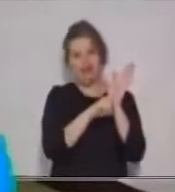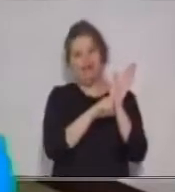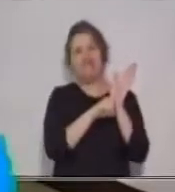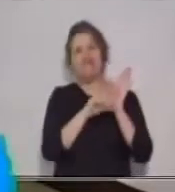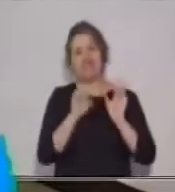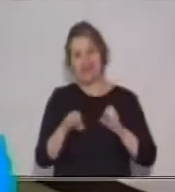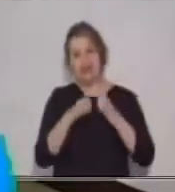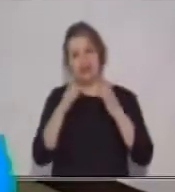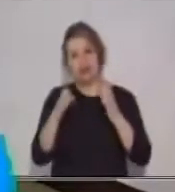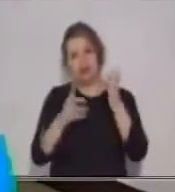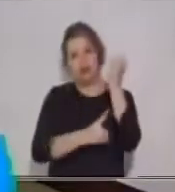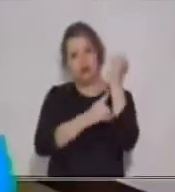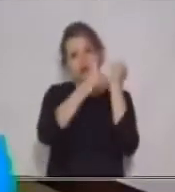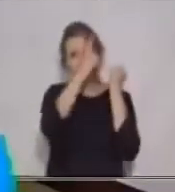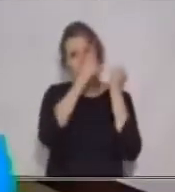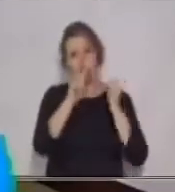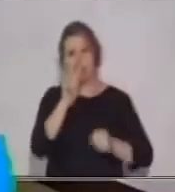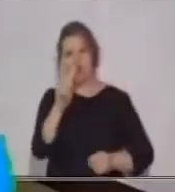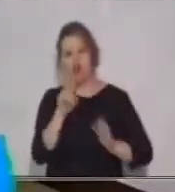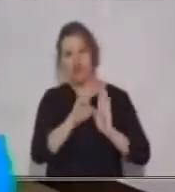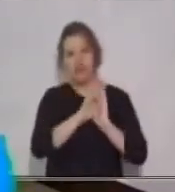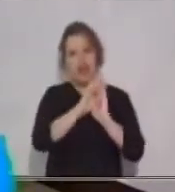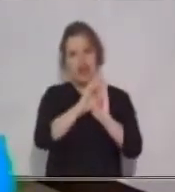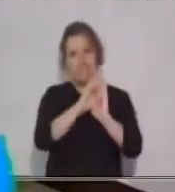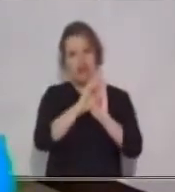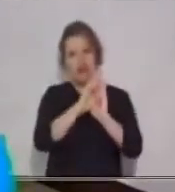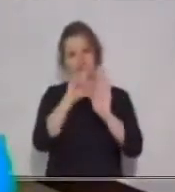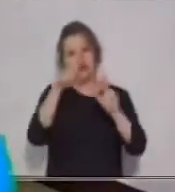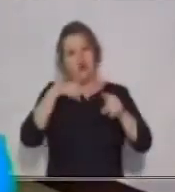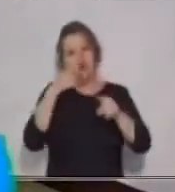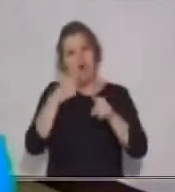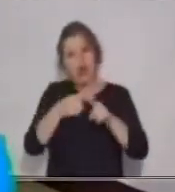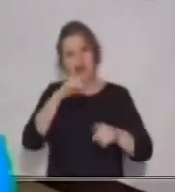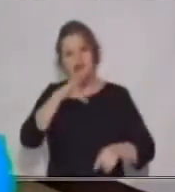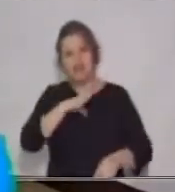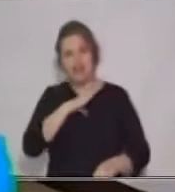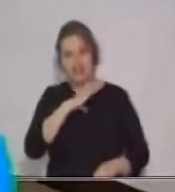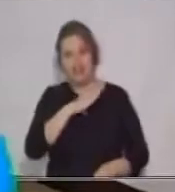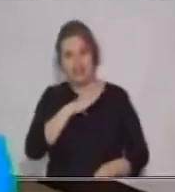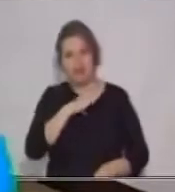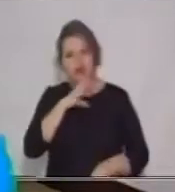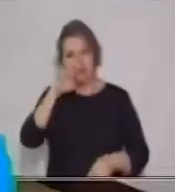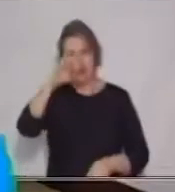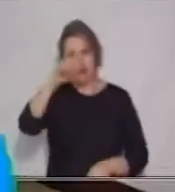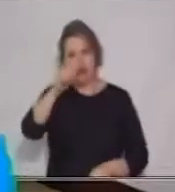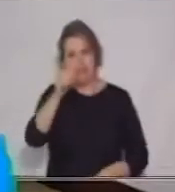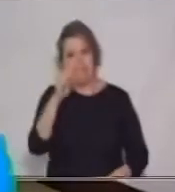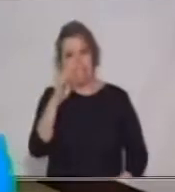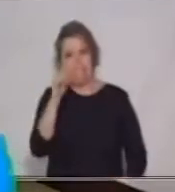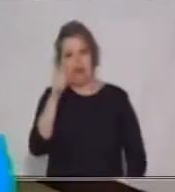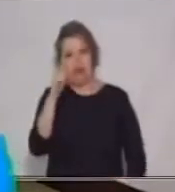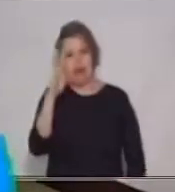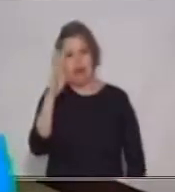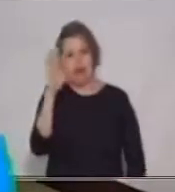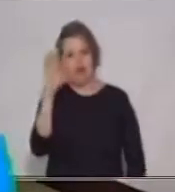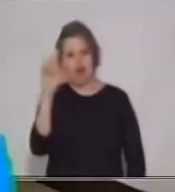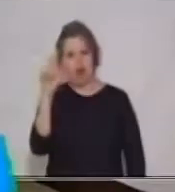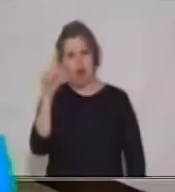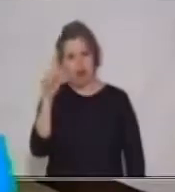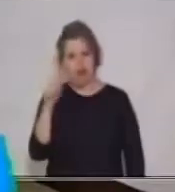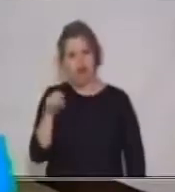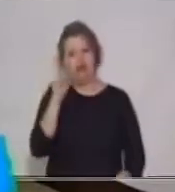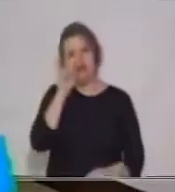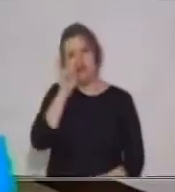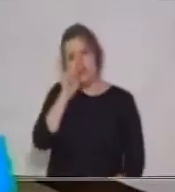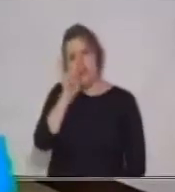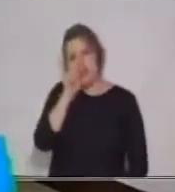Entonces hemos desarrollado dos ejemplos cuando tenemos parábolas con centro en el origen. Ahora